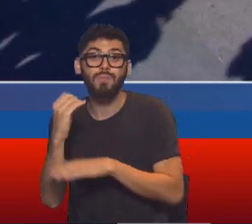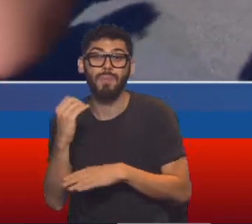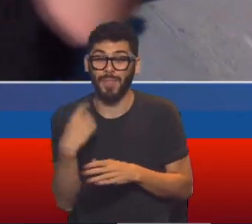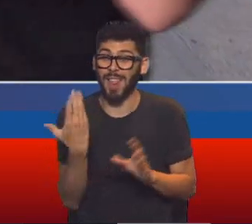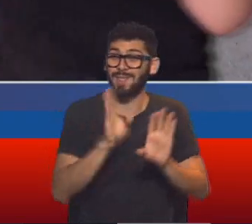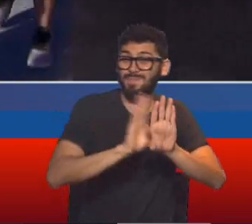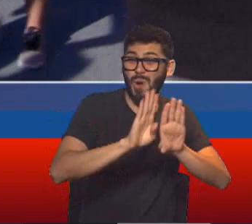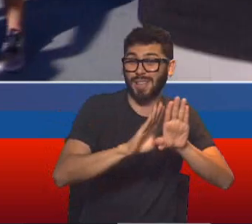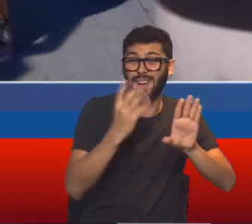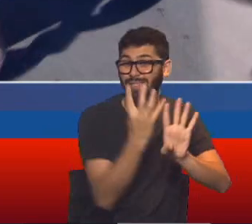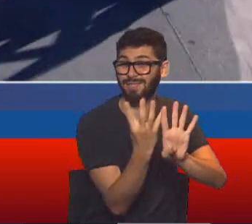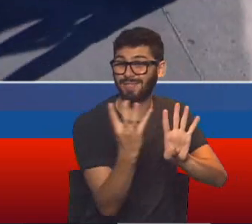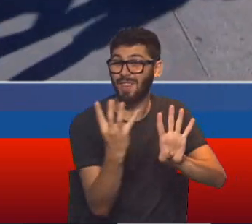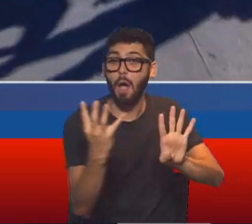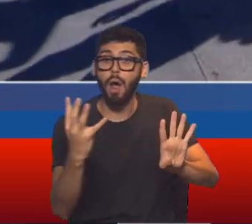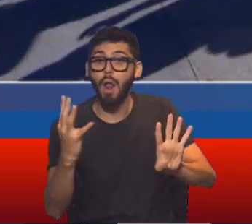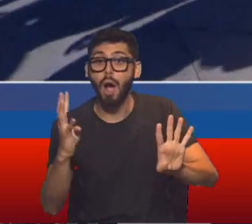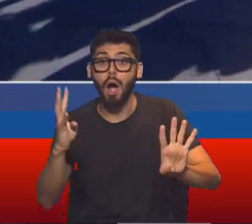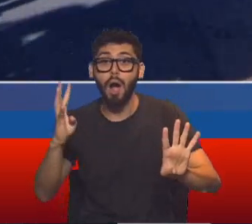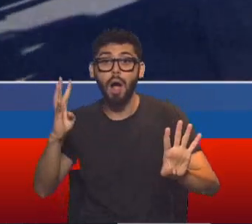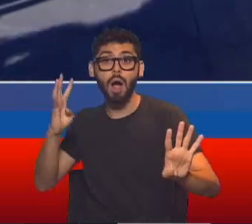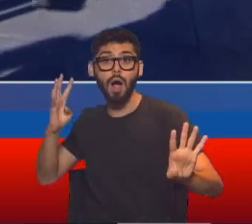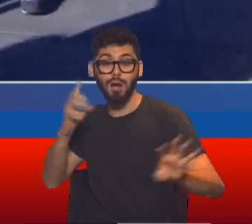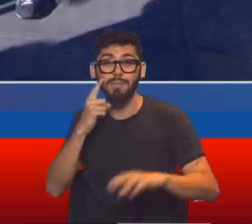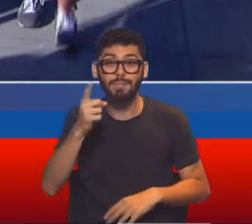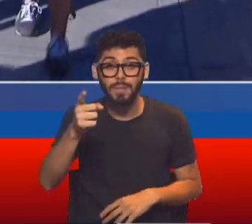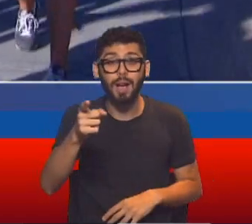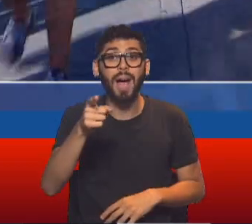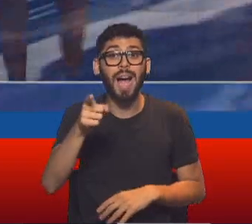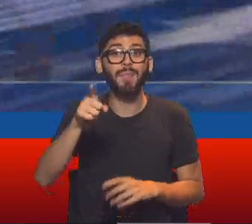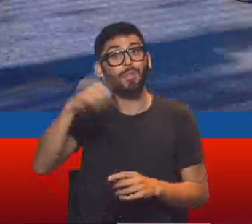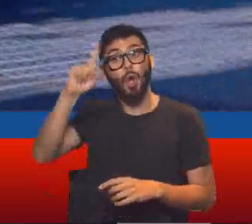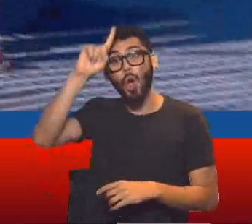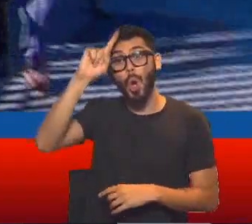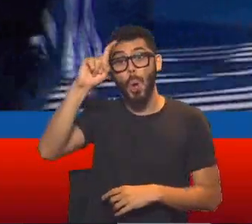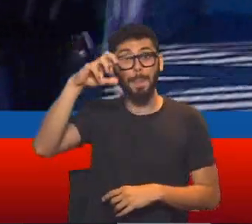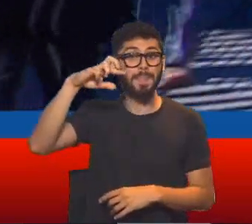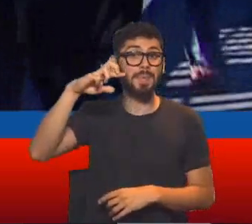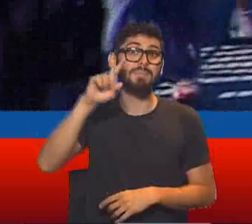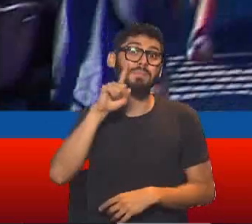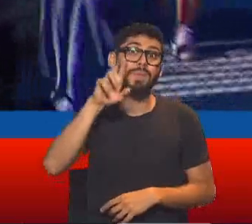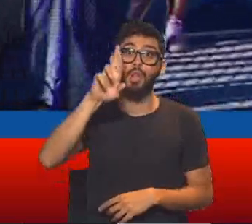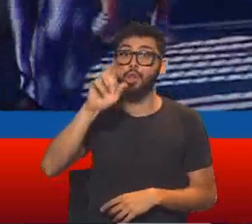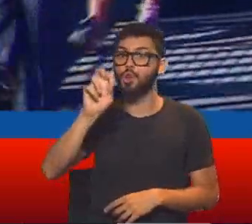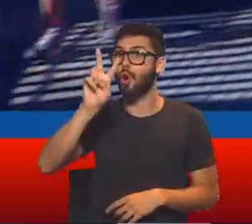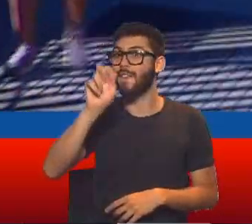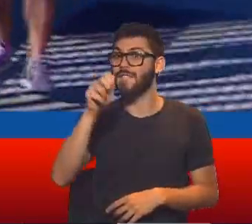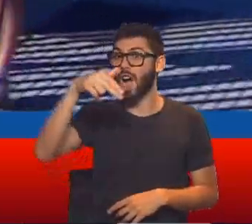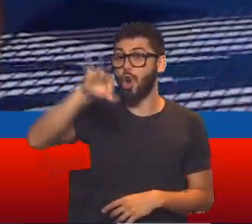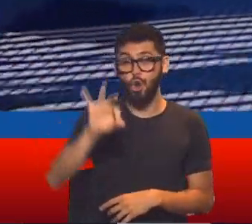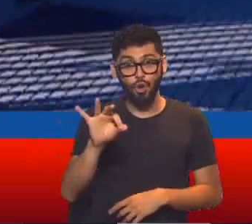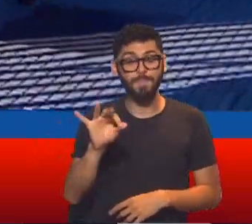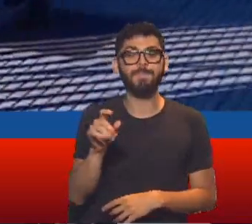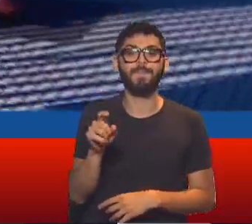en la puerta, la larga fila. Acá, a diferencia del Pirovano que hablamos el otro día, aquí es con